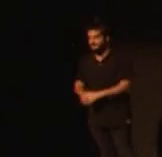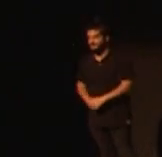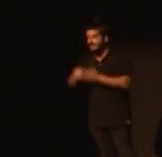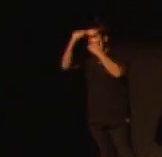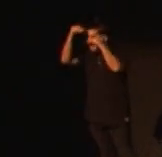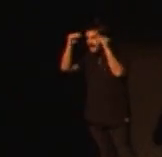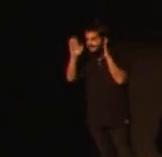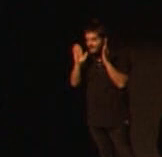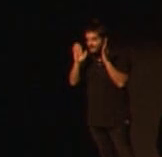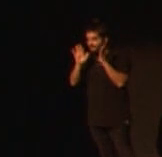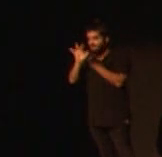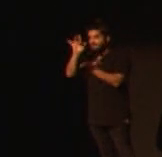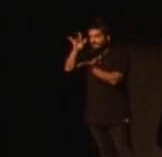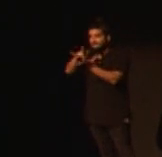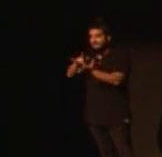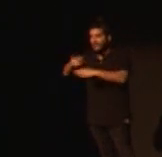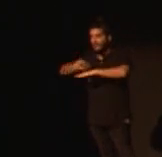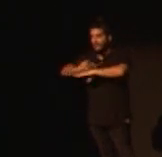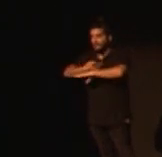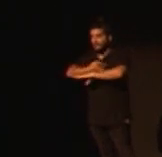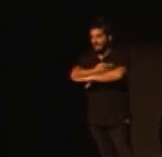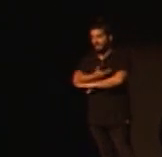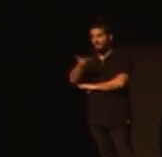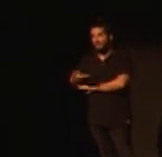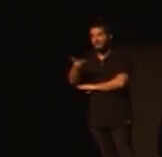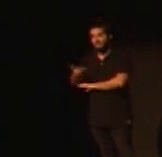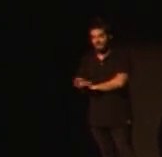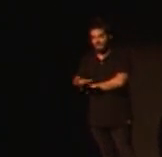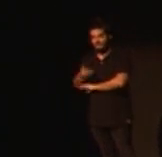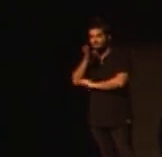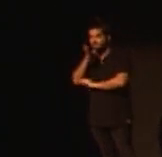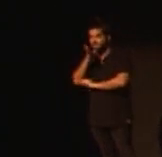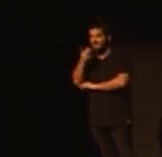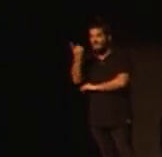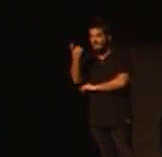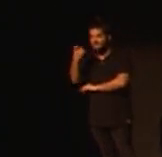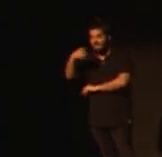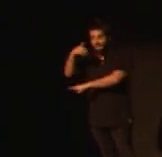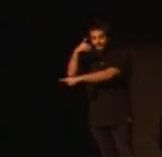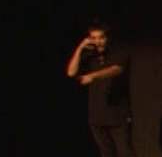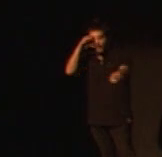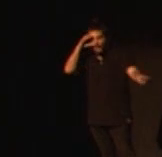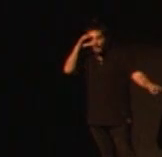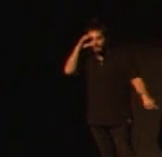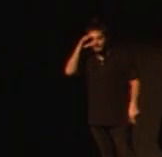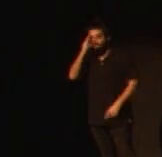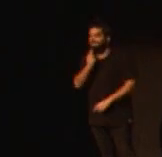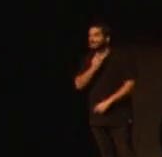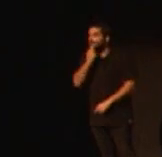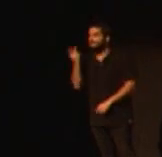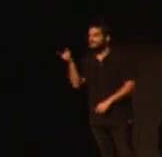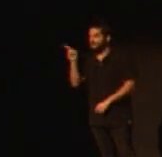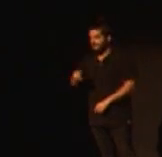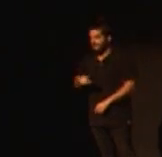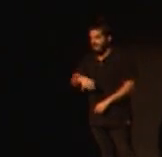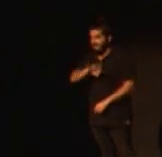Atención, llega a la estación un tren muy importante del que necesitamos su capacidad de escucha y su compromiso. Próximo tren, premio